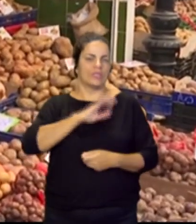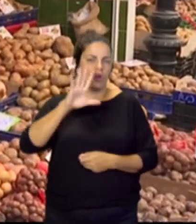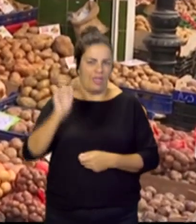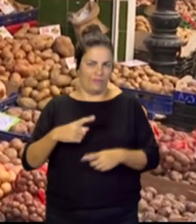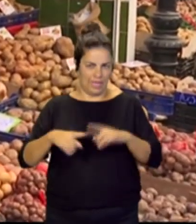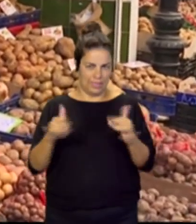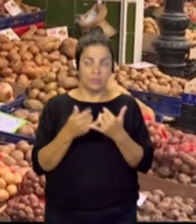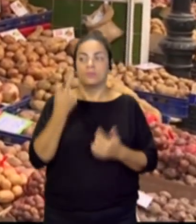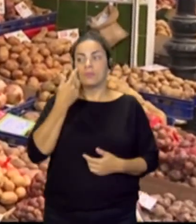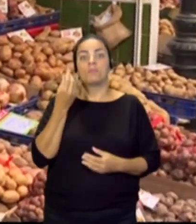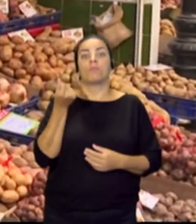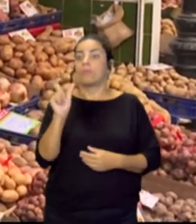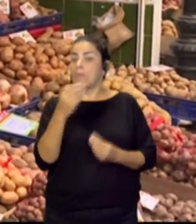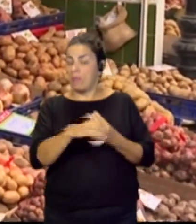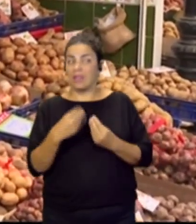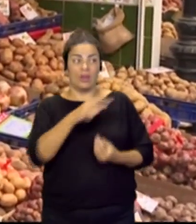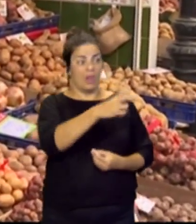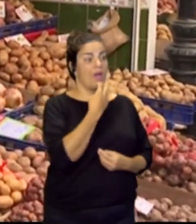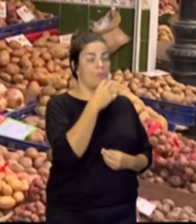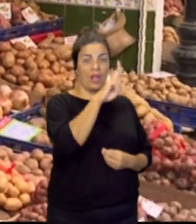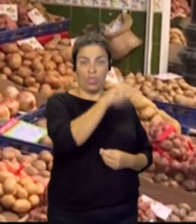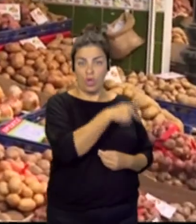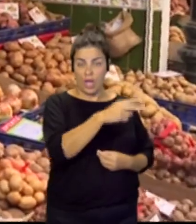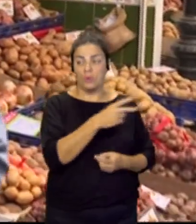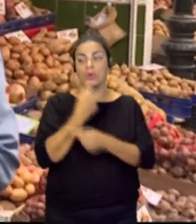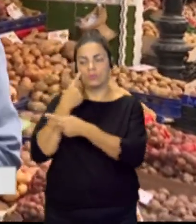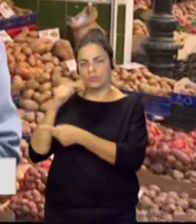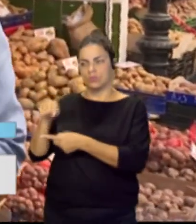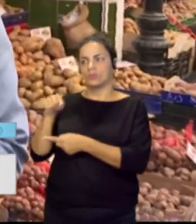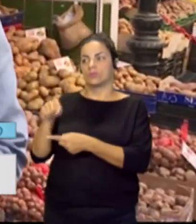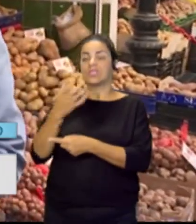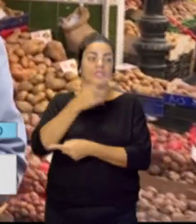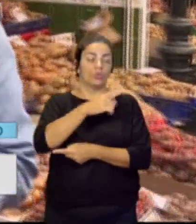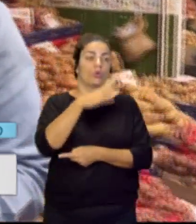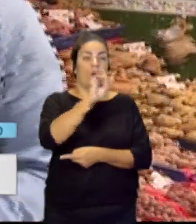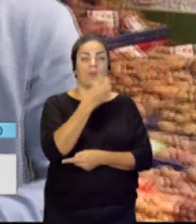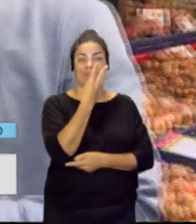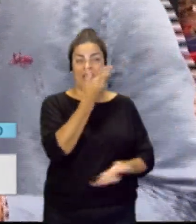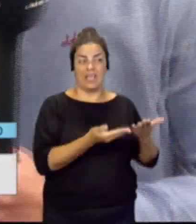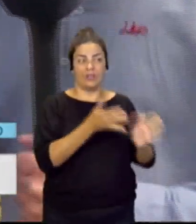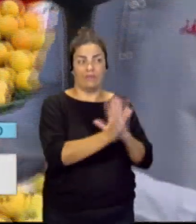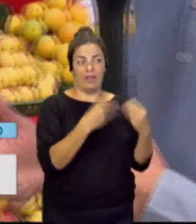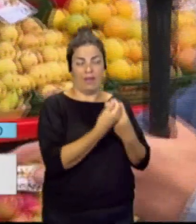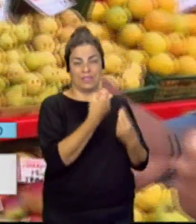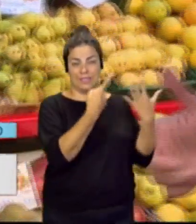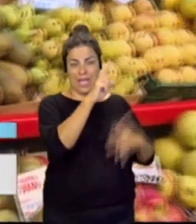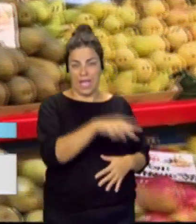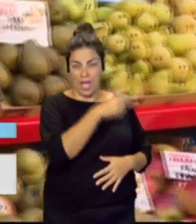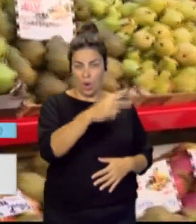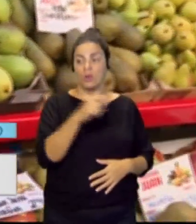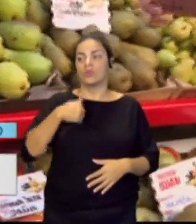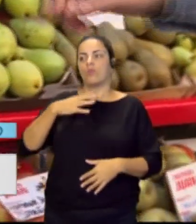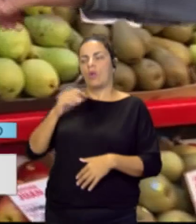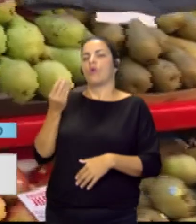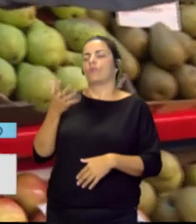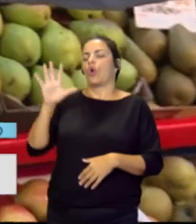del plátano no ahí lo consiguen a 2 Pues con los si tú compras 3 kg te gastas 6 Yo podría a comprar aquí un